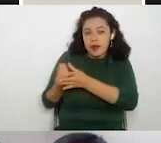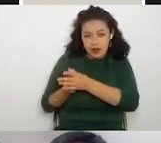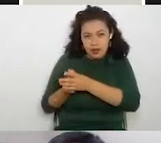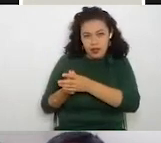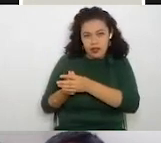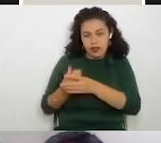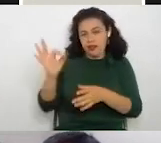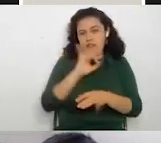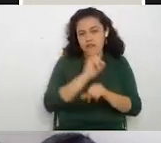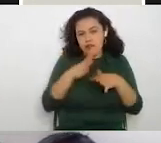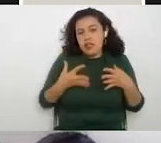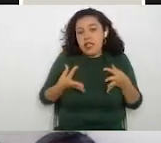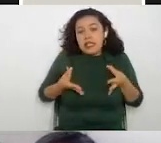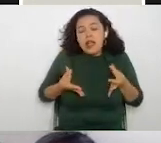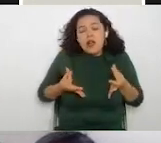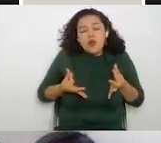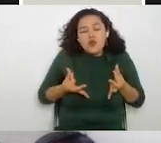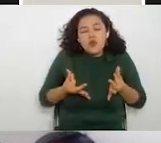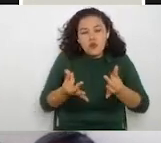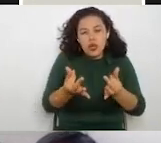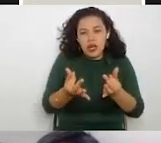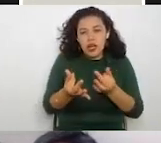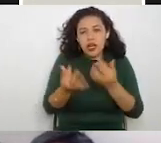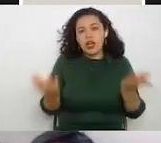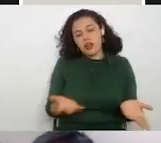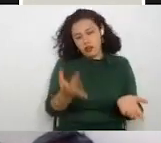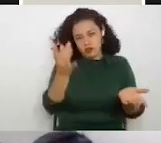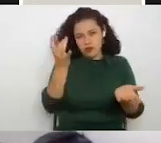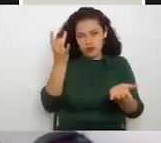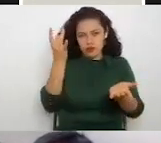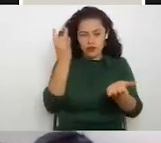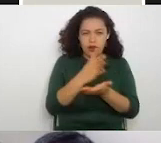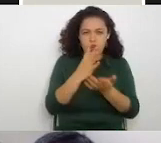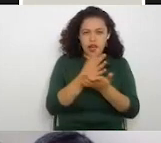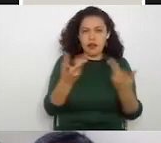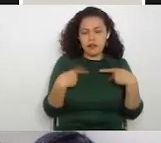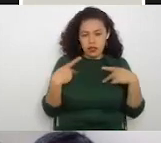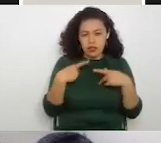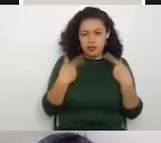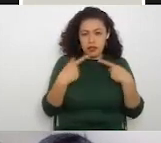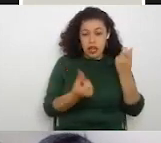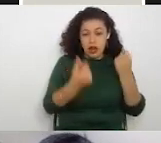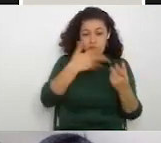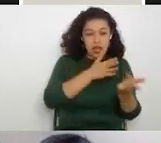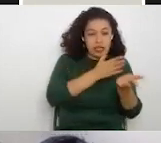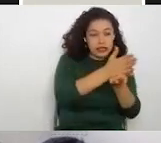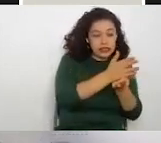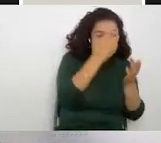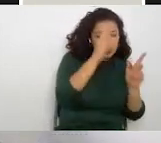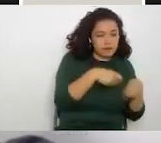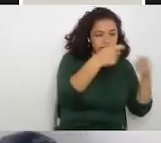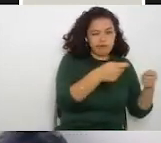que es sensible y entonces solamente se está disponible para ciertas personas, de acuerdo con sus